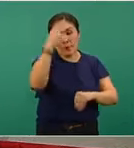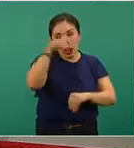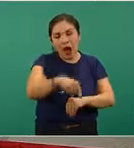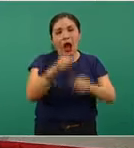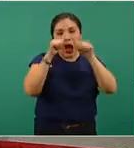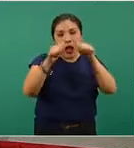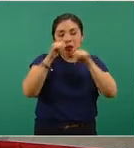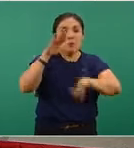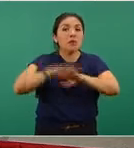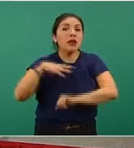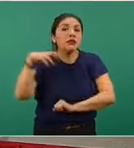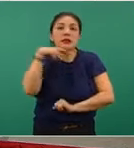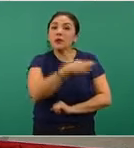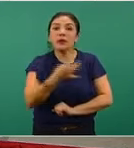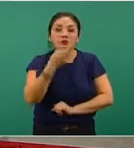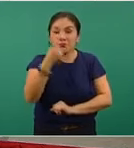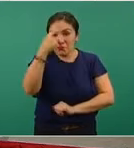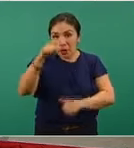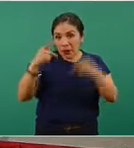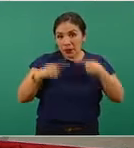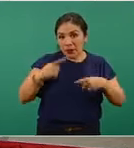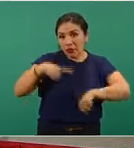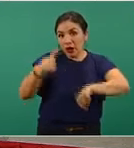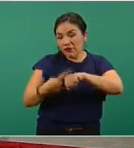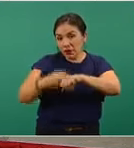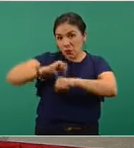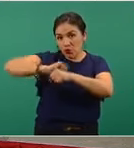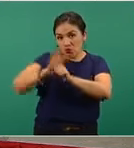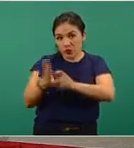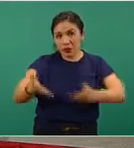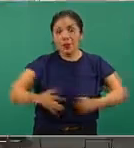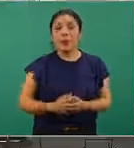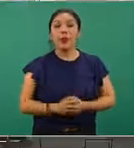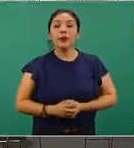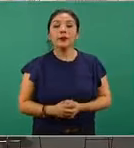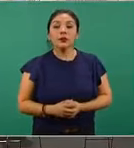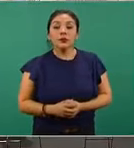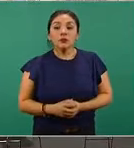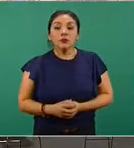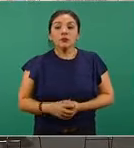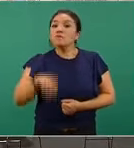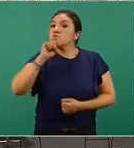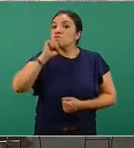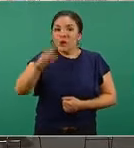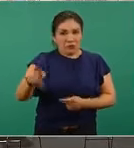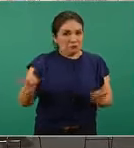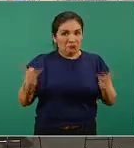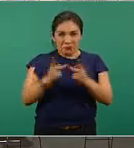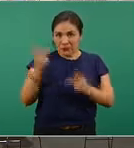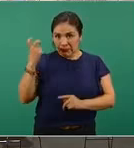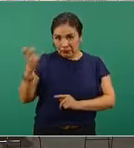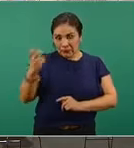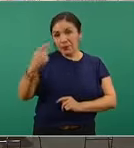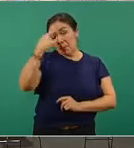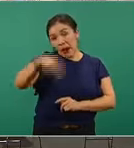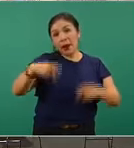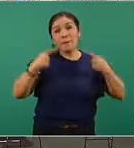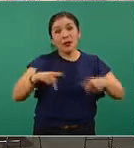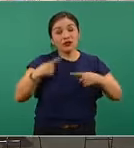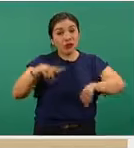manera inmediata para la atención de pacientes COVID. La siguiente es la misma estadística, pero para